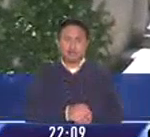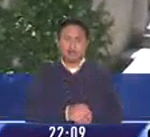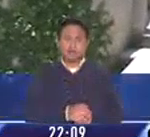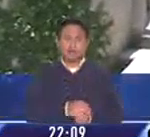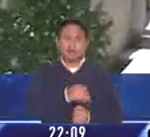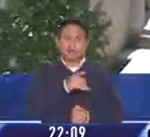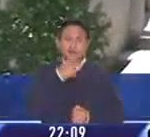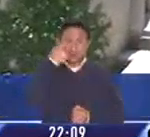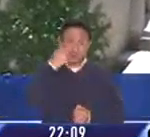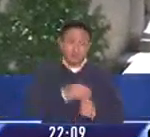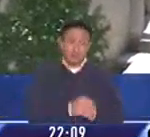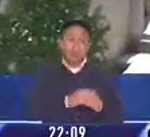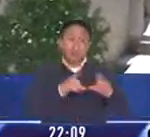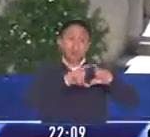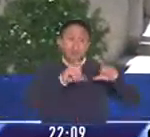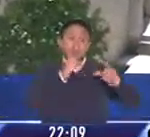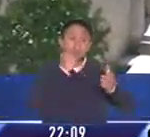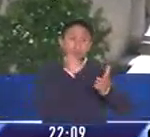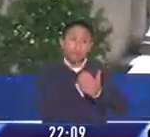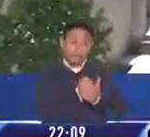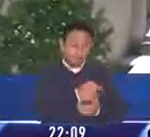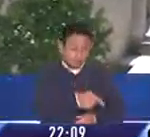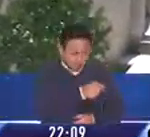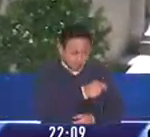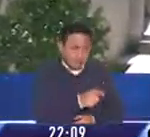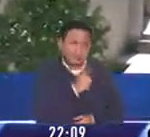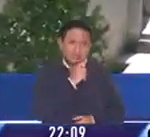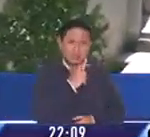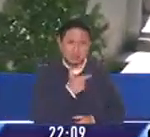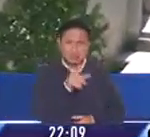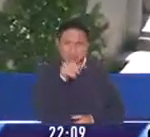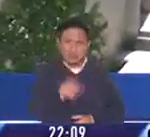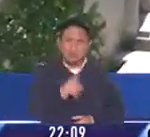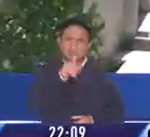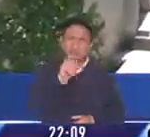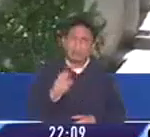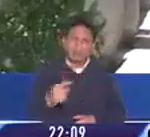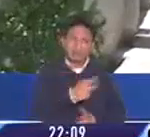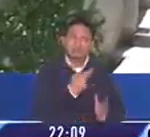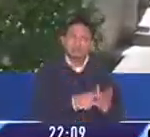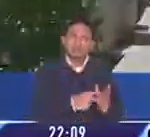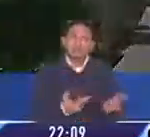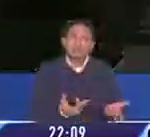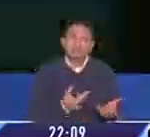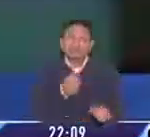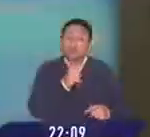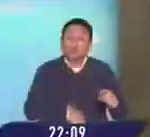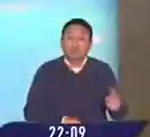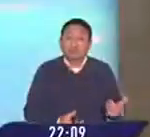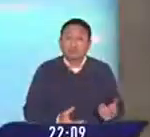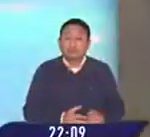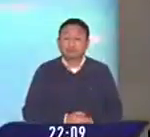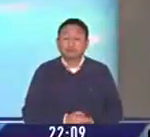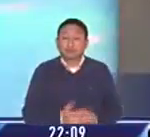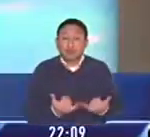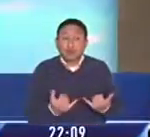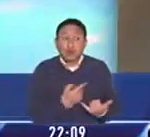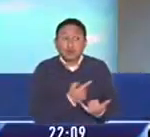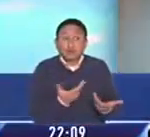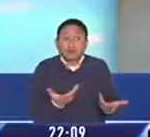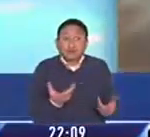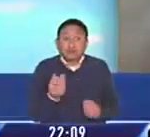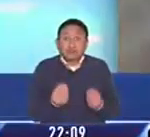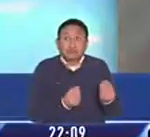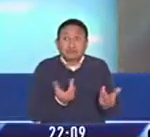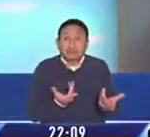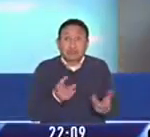esas imágenes las placas del vehículo para saber quién es el dueño y poder tener contacto, saber qué es lo que pasó, pero no hay nada. Por ahora es un gran misterio,